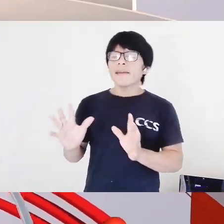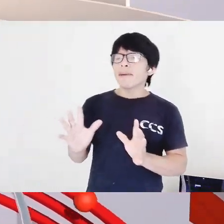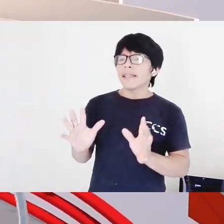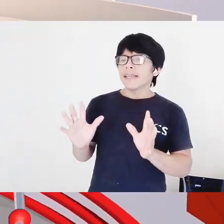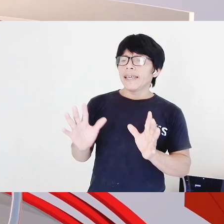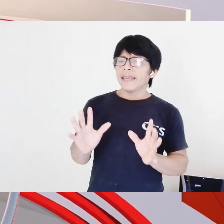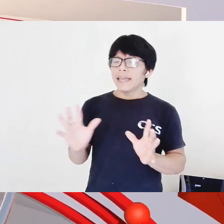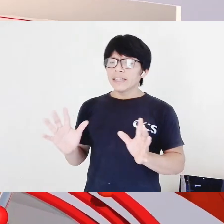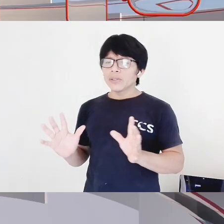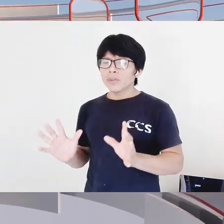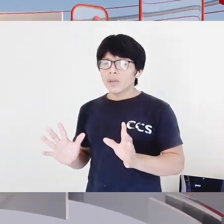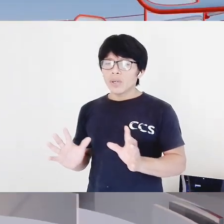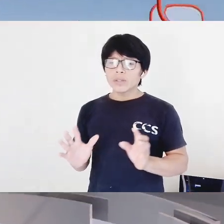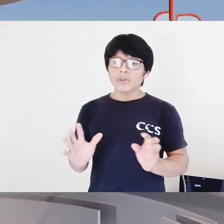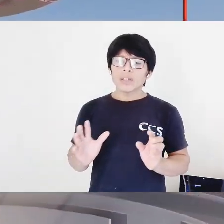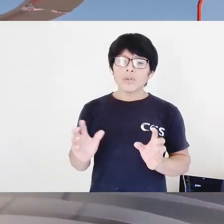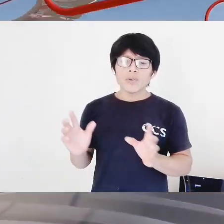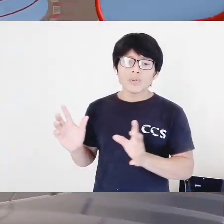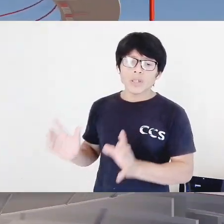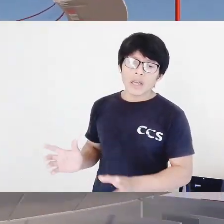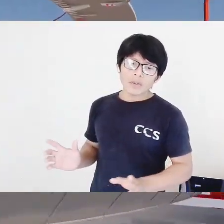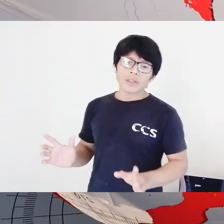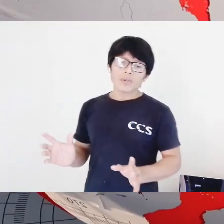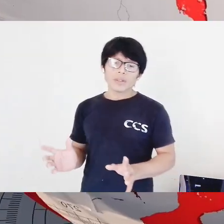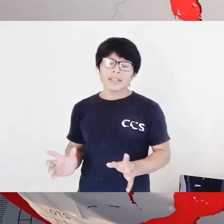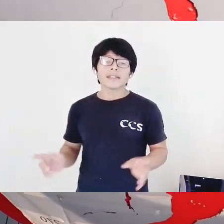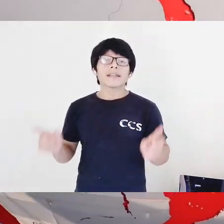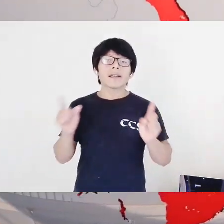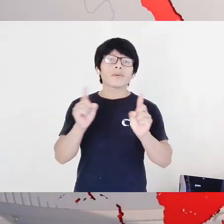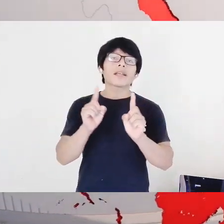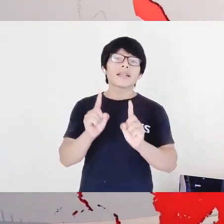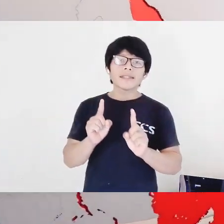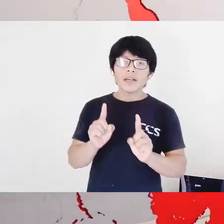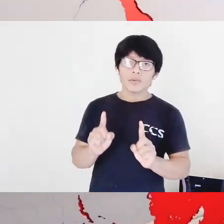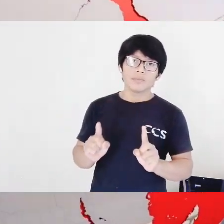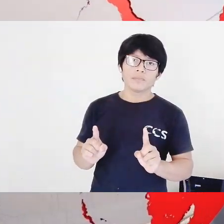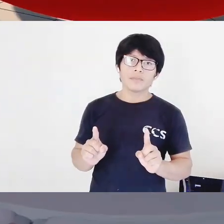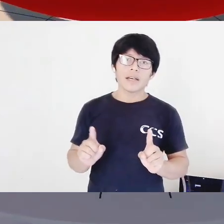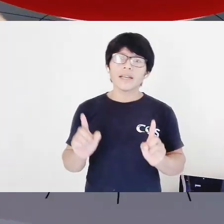Para cerrar el tema de esto, de lo que sucedió con los ciudadanos estadounidenses,